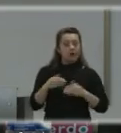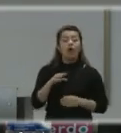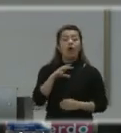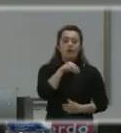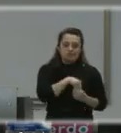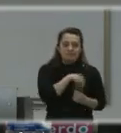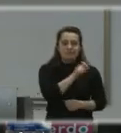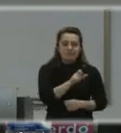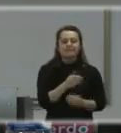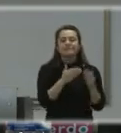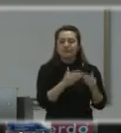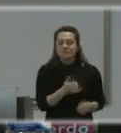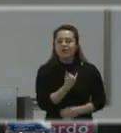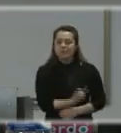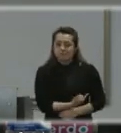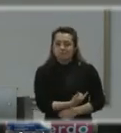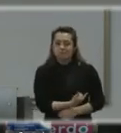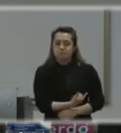con discapacidad